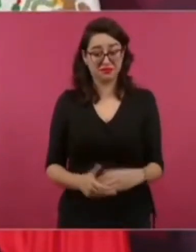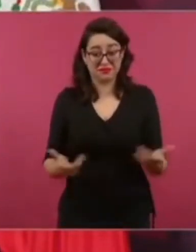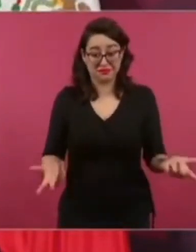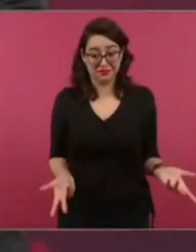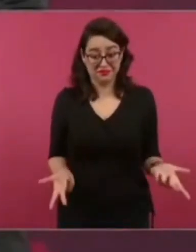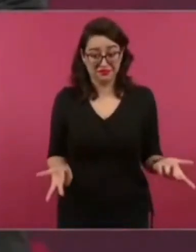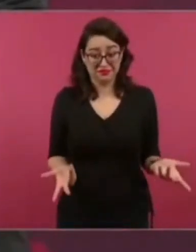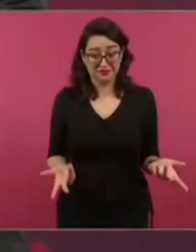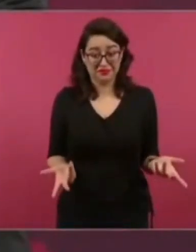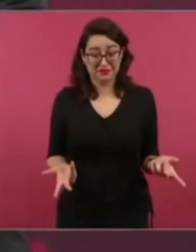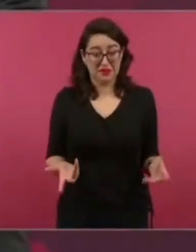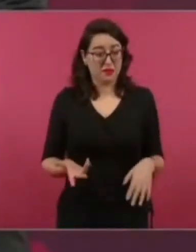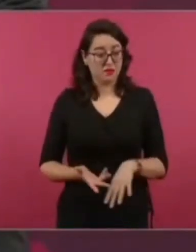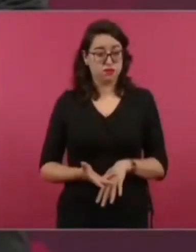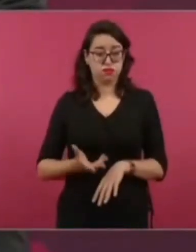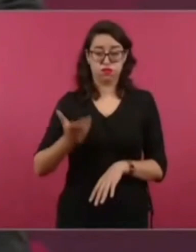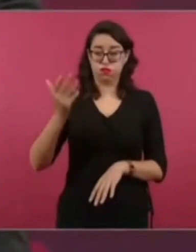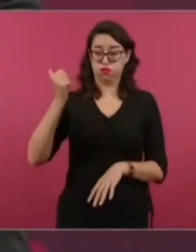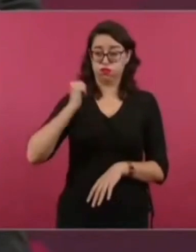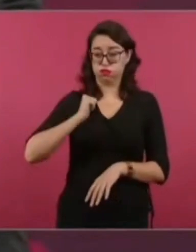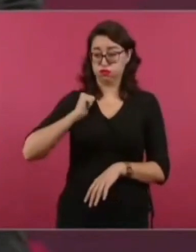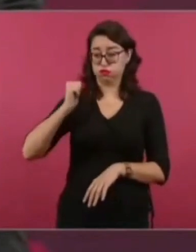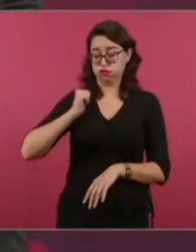muchos mexicanos, millones de mexicanos,